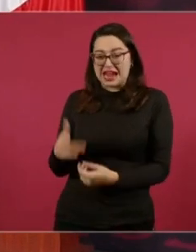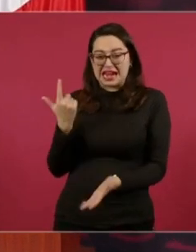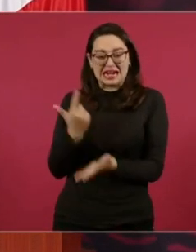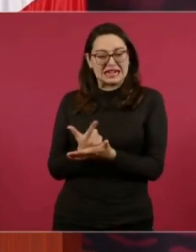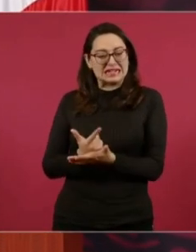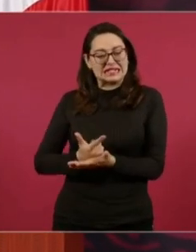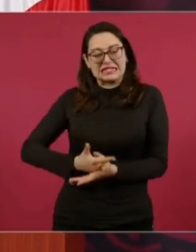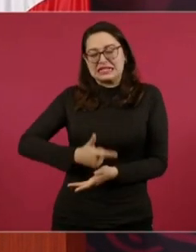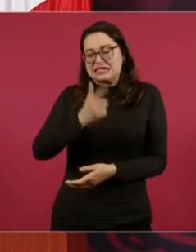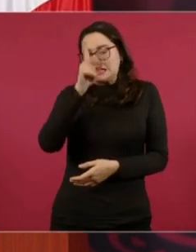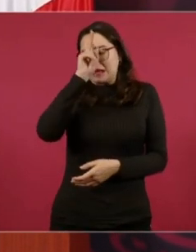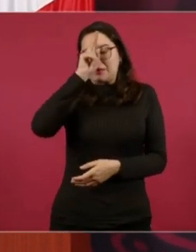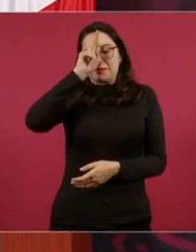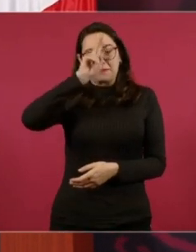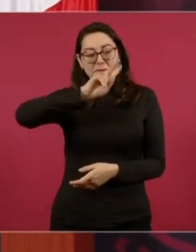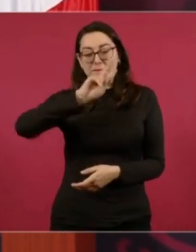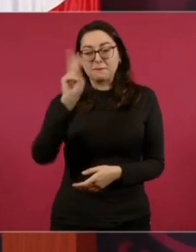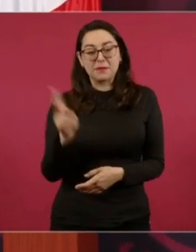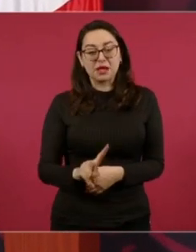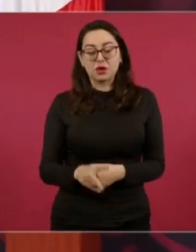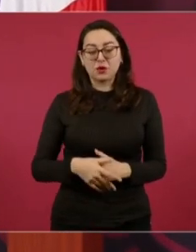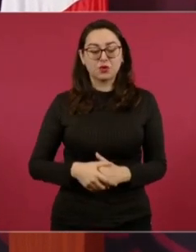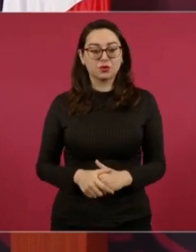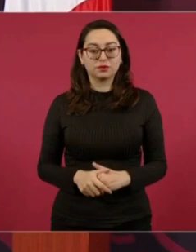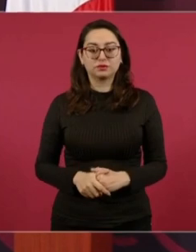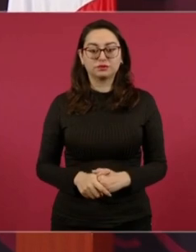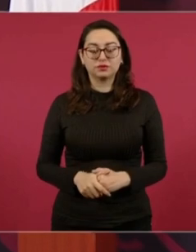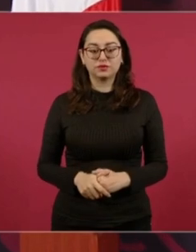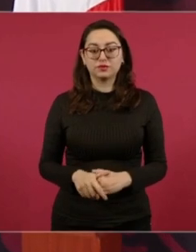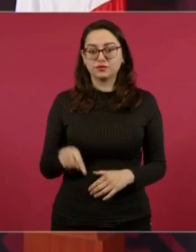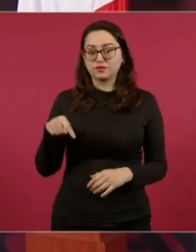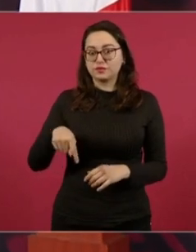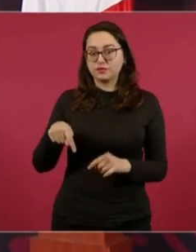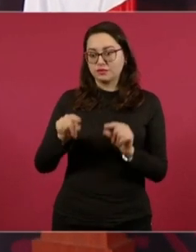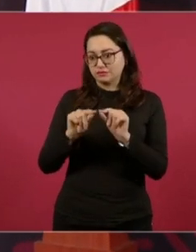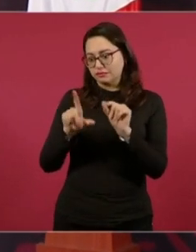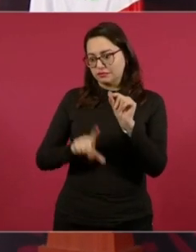no se había visto en décadas. En México,